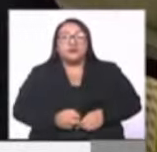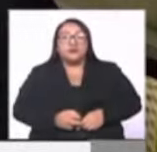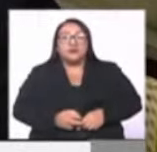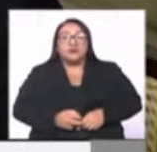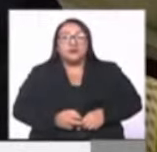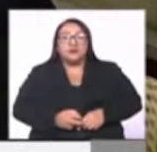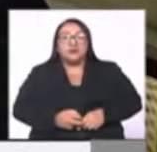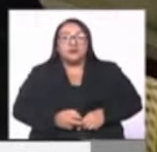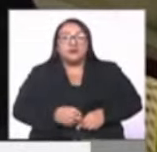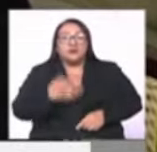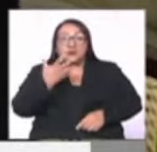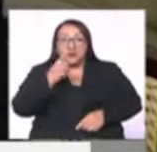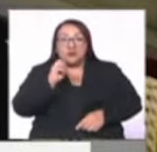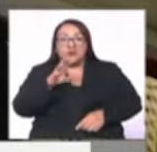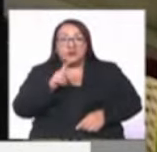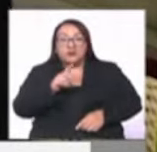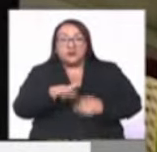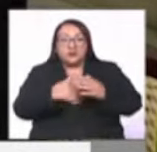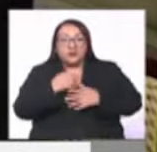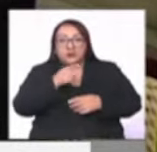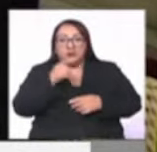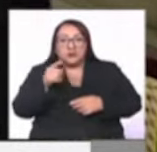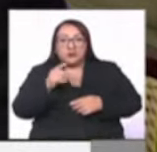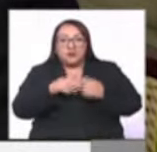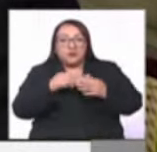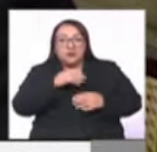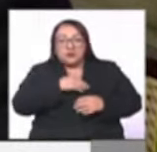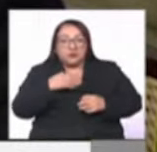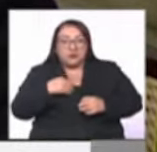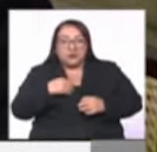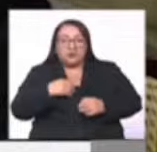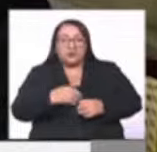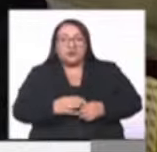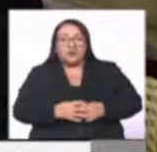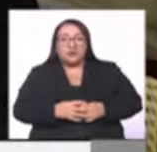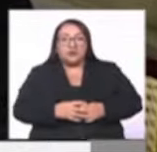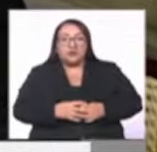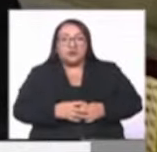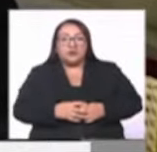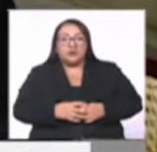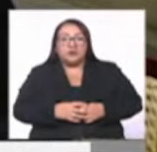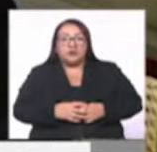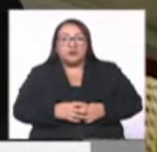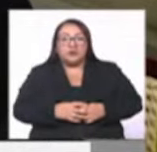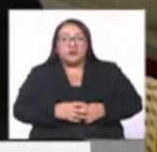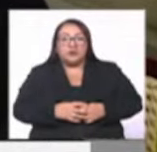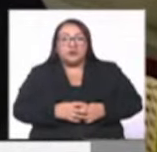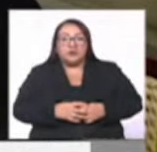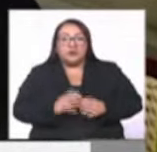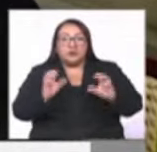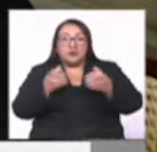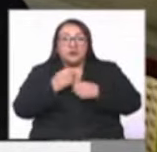llamar la atención de usted y de todos los miembros de esta representación